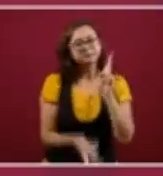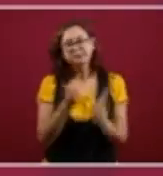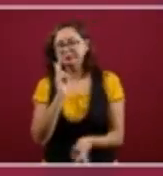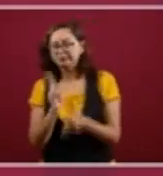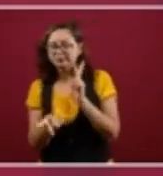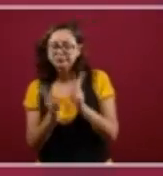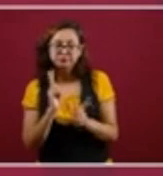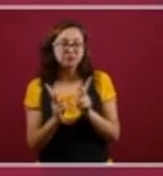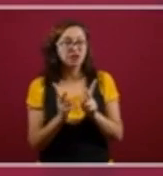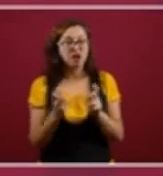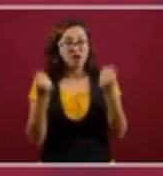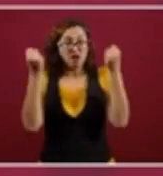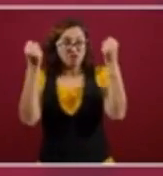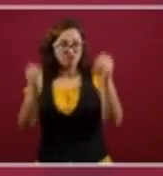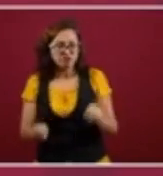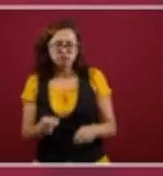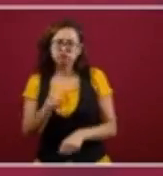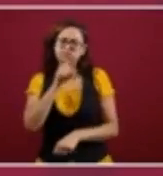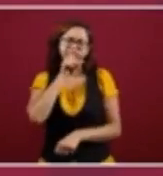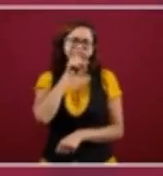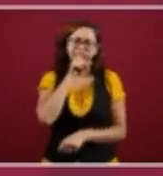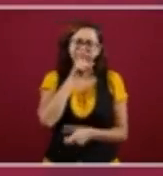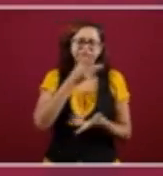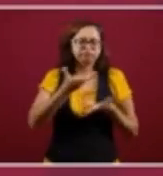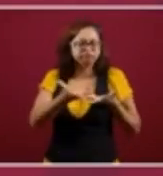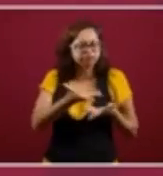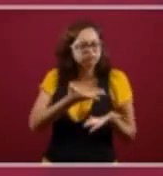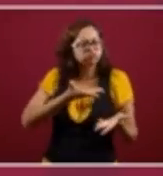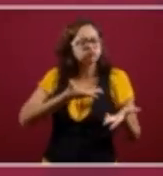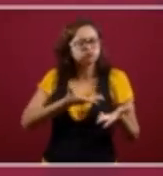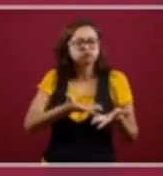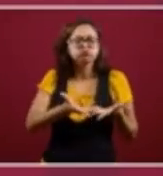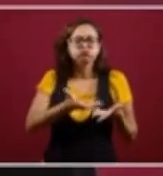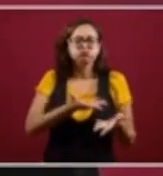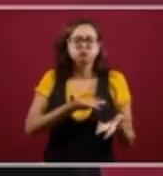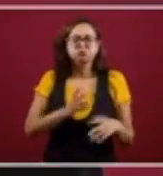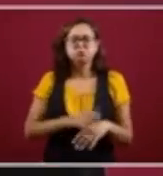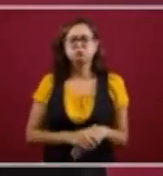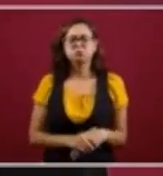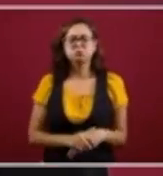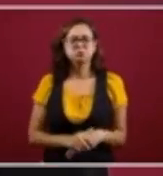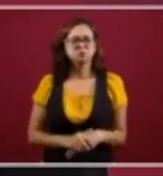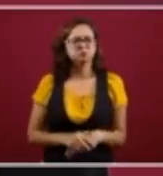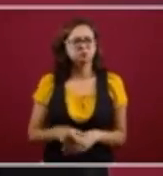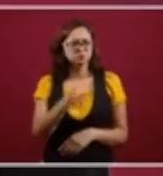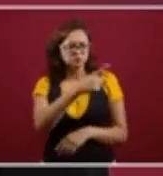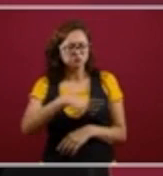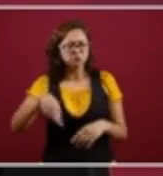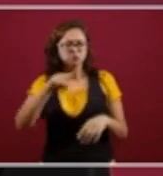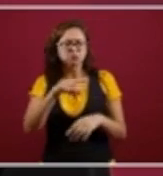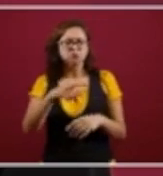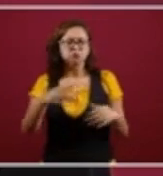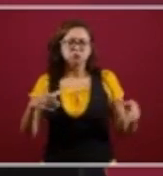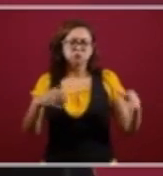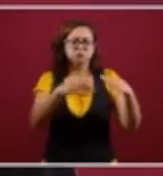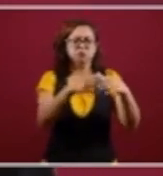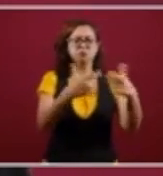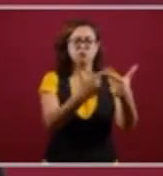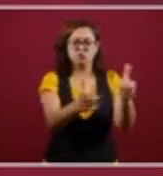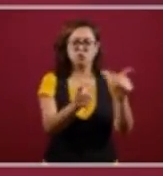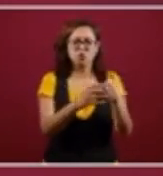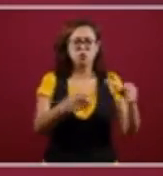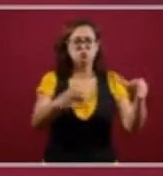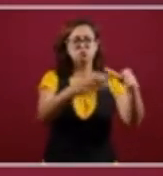imponer nada. Y no vemos a los zapatistas ni siquiera